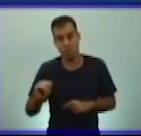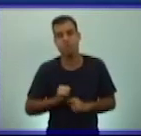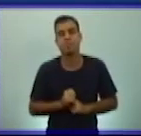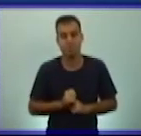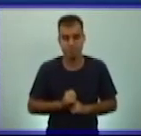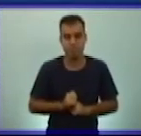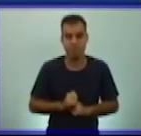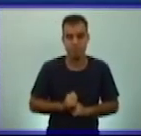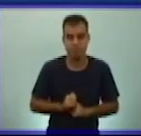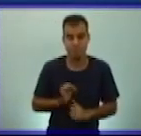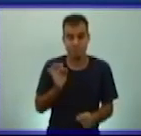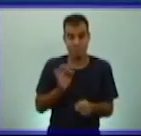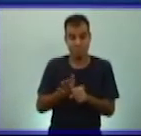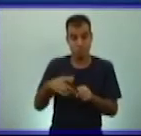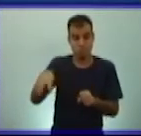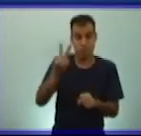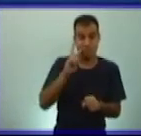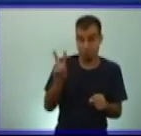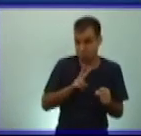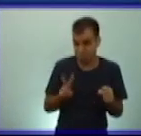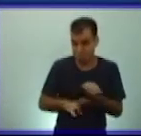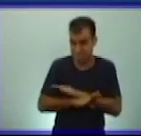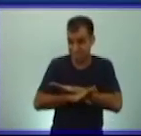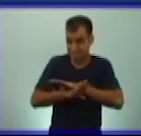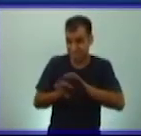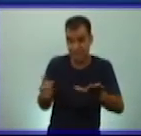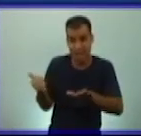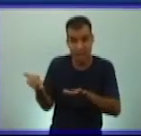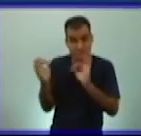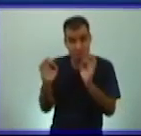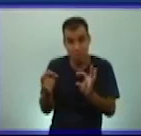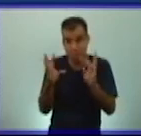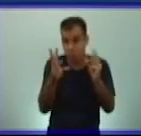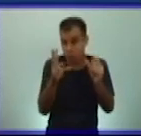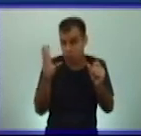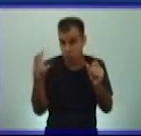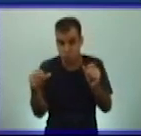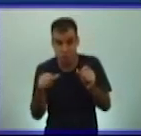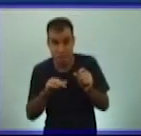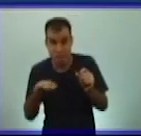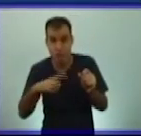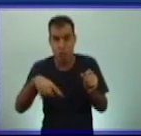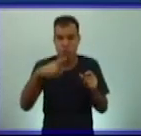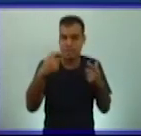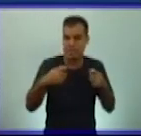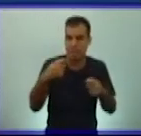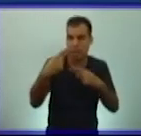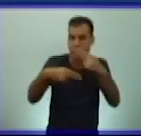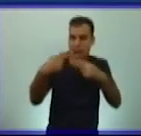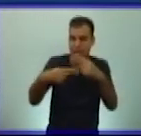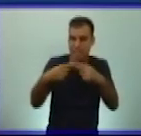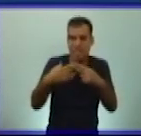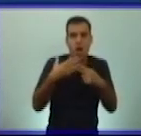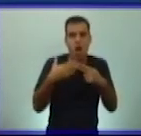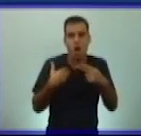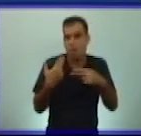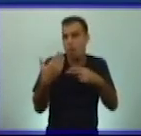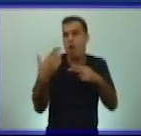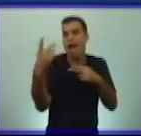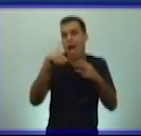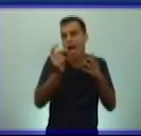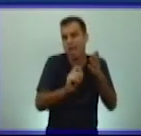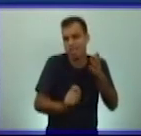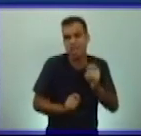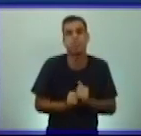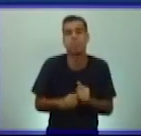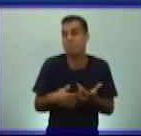a partir de la lectura de las magnitudes que aparecen en los ejercicios, usted debe diseñar su propio ejercicio para que